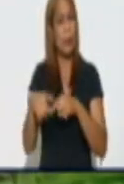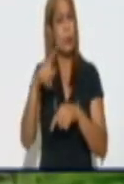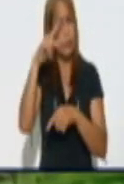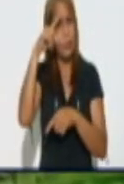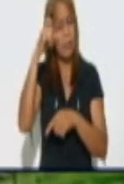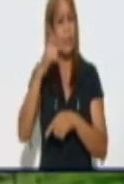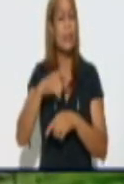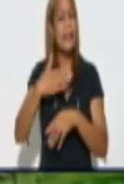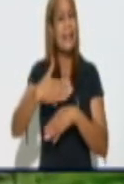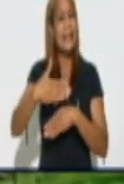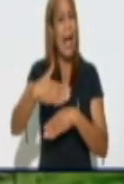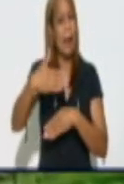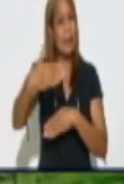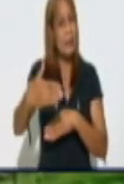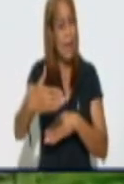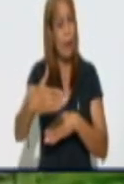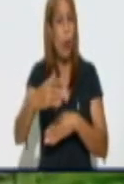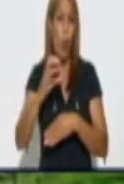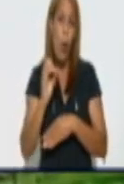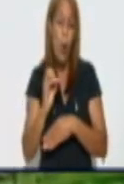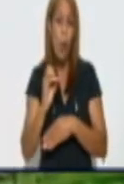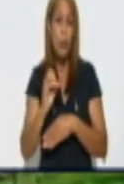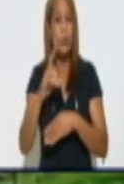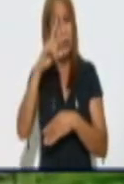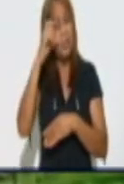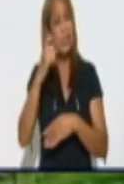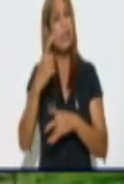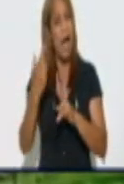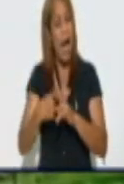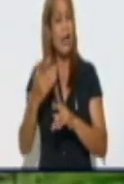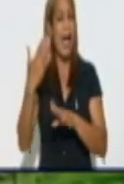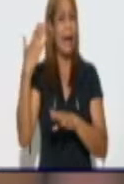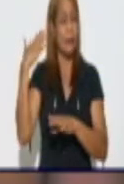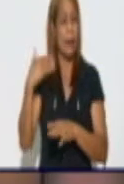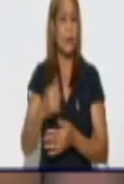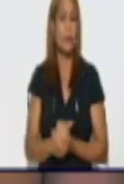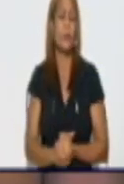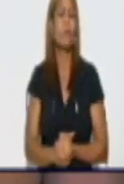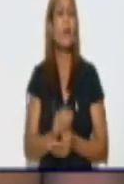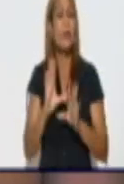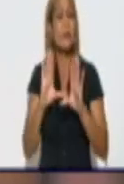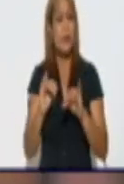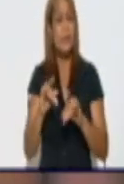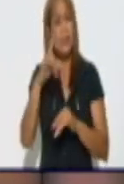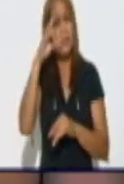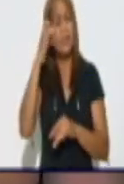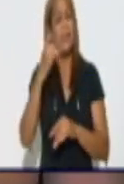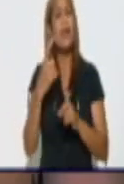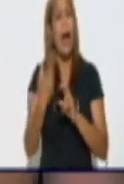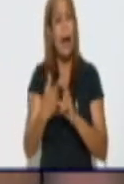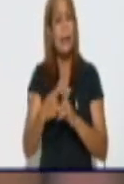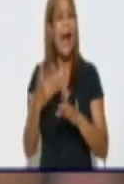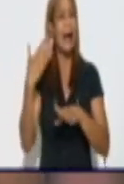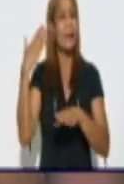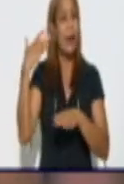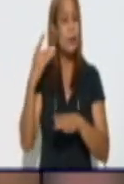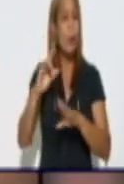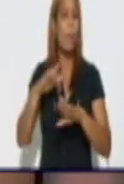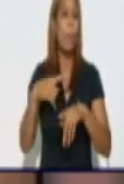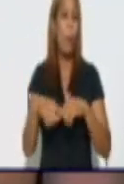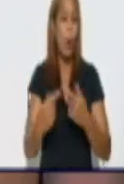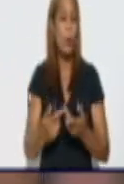lo necesario o hay atraso en esa obra? A ver, tenemos atraso, como te decía, fundamentalmente por recursos, combustible y